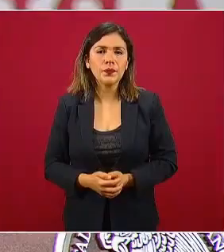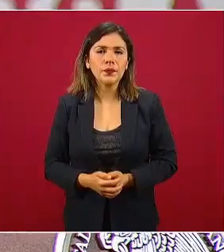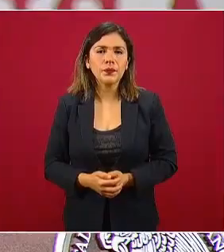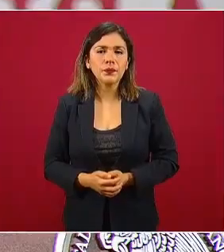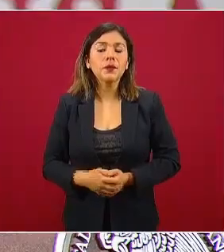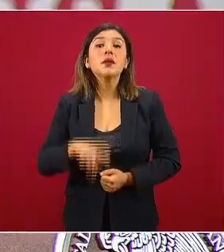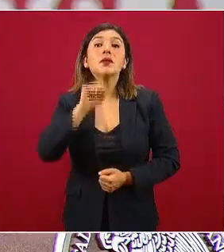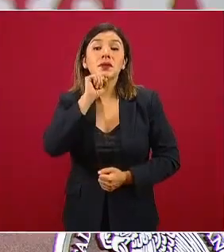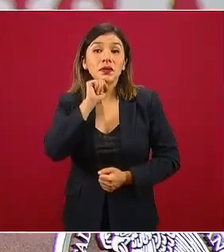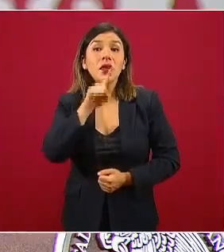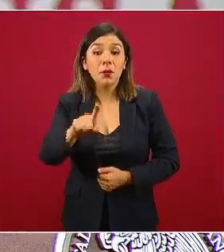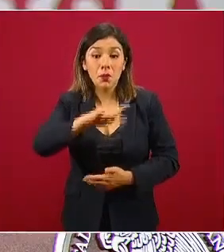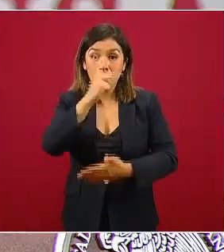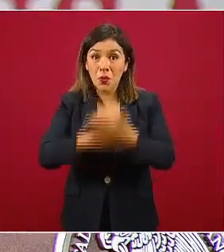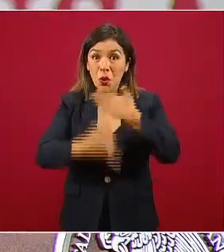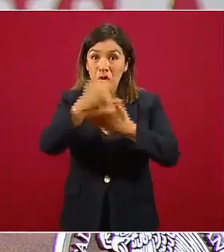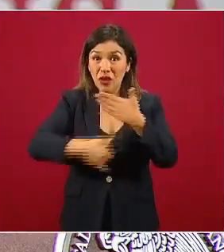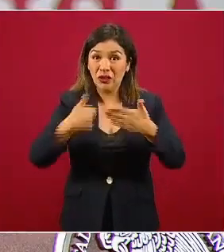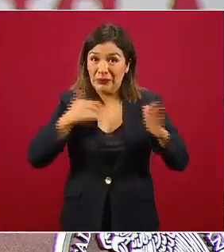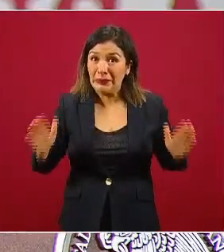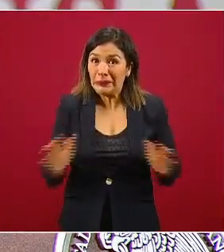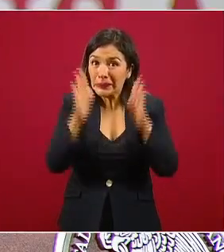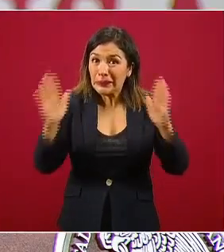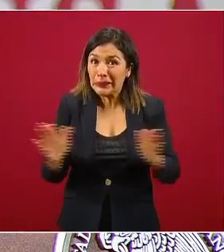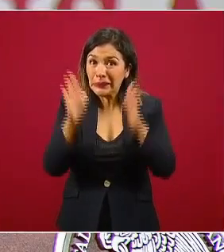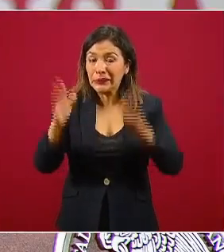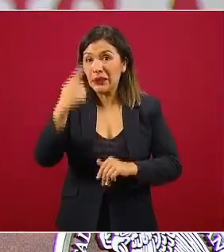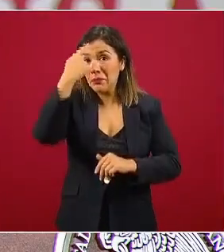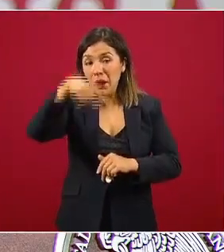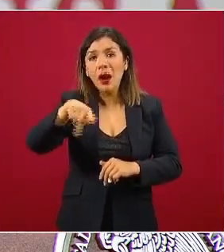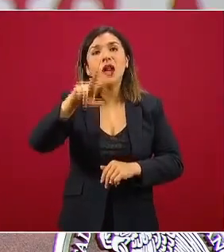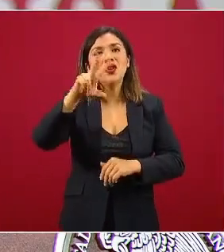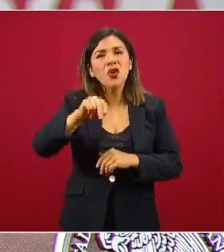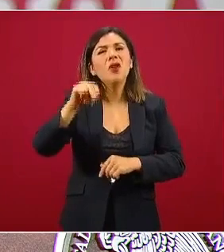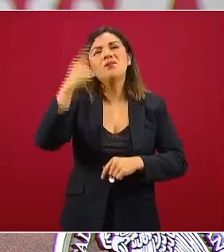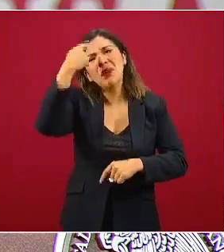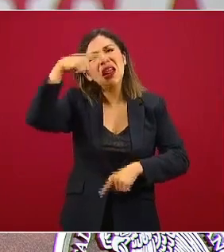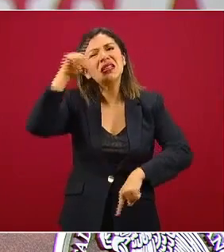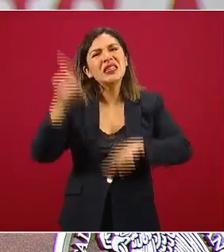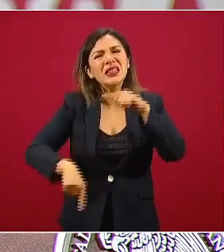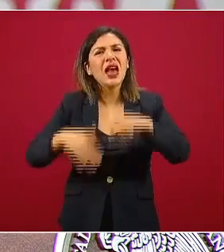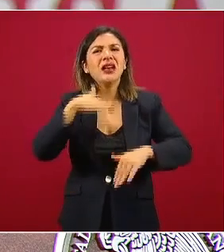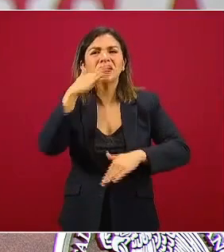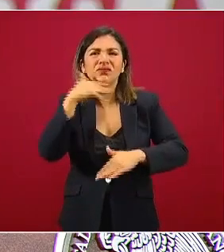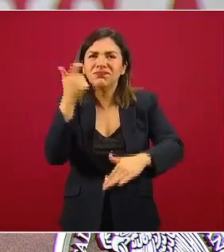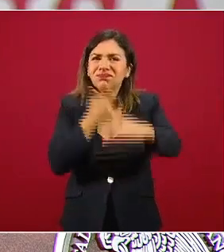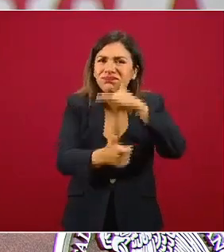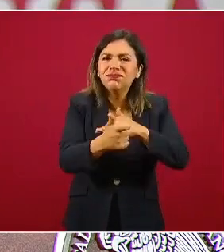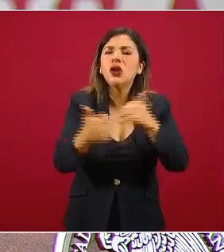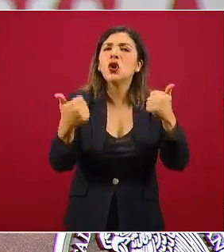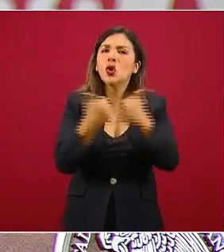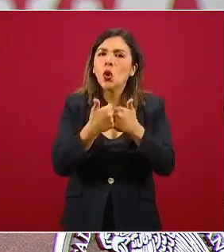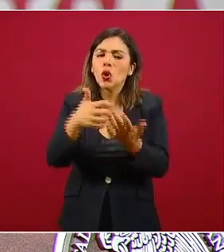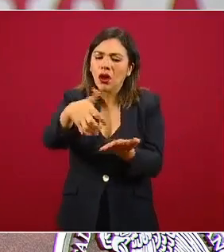los proyectos que estamos impulsando por no permitir la corrupción con austeridad